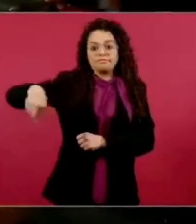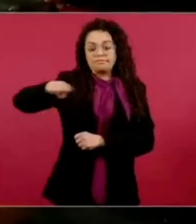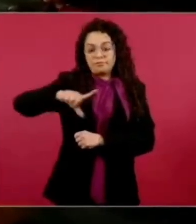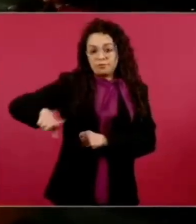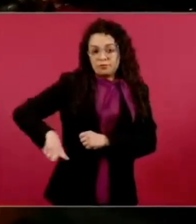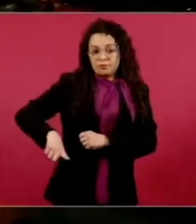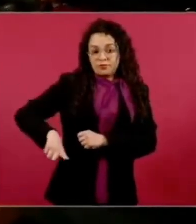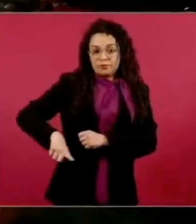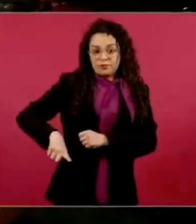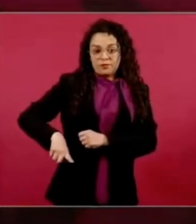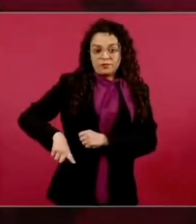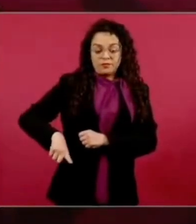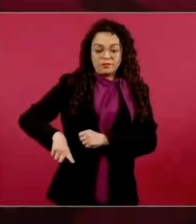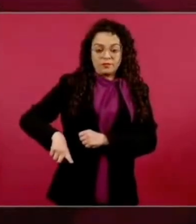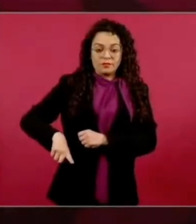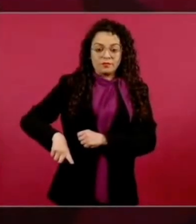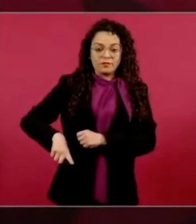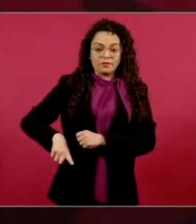gobierno